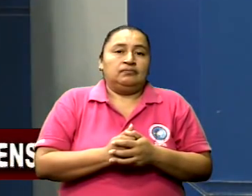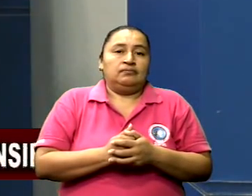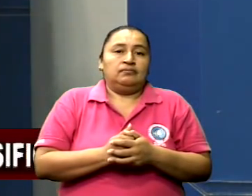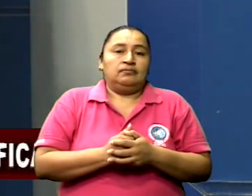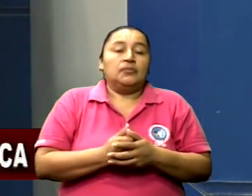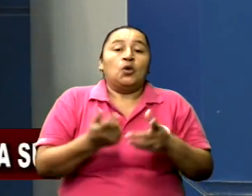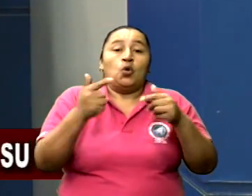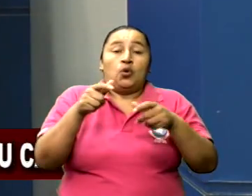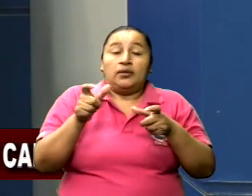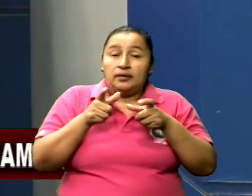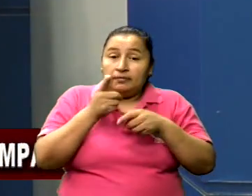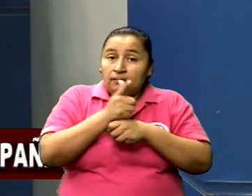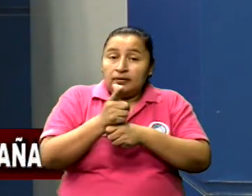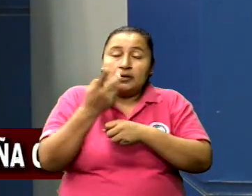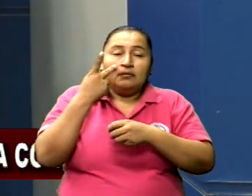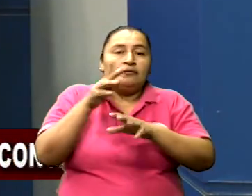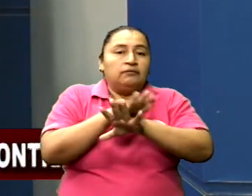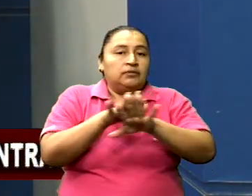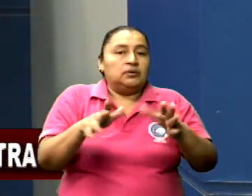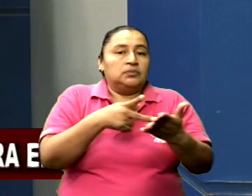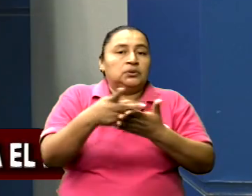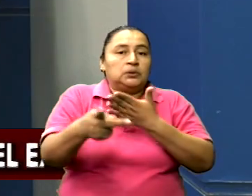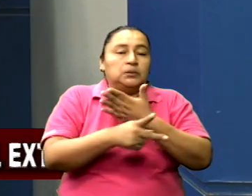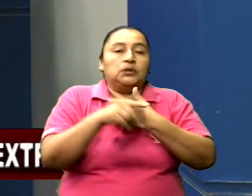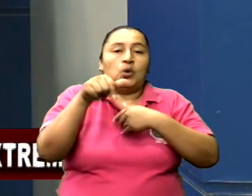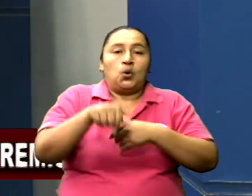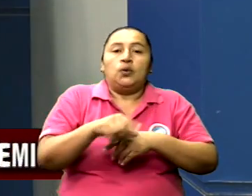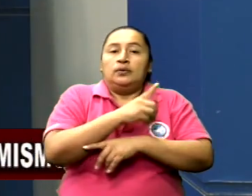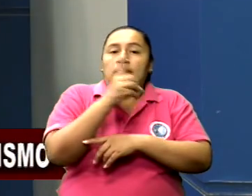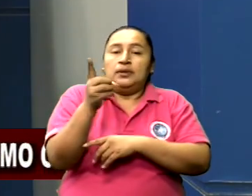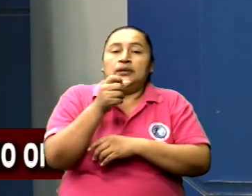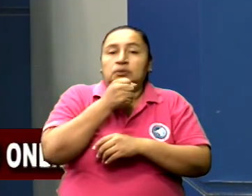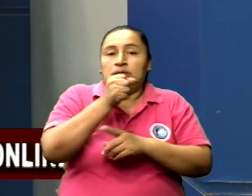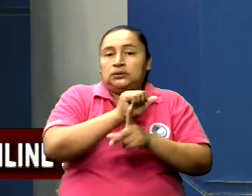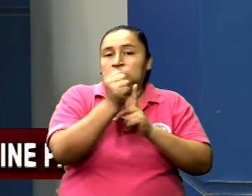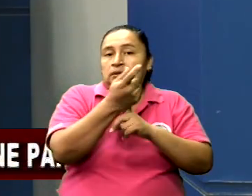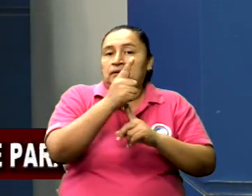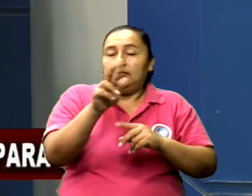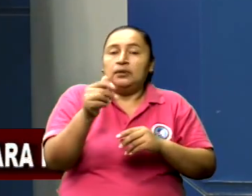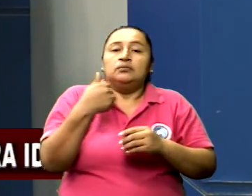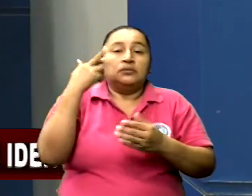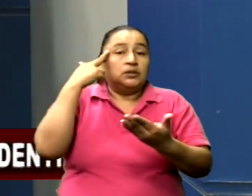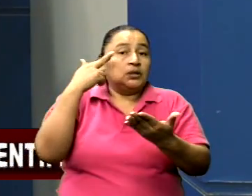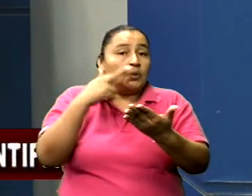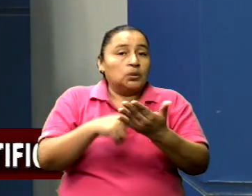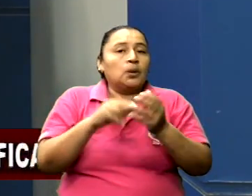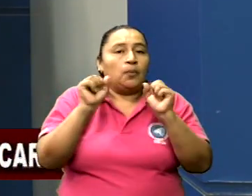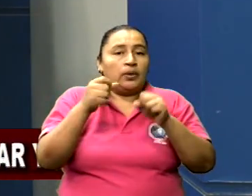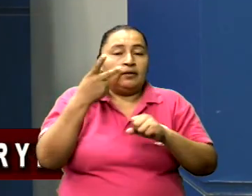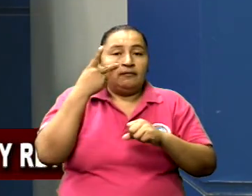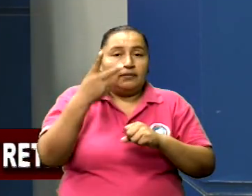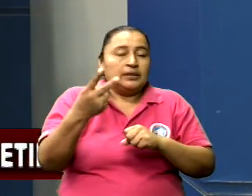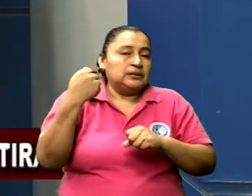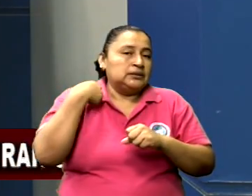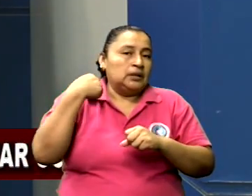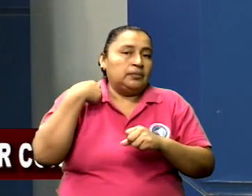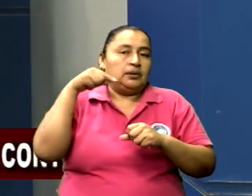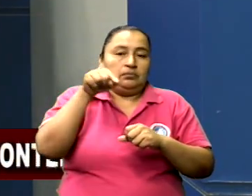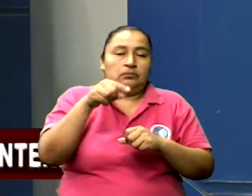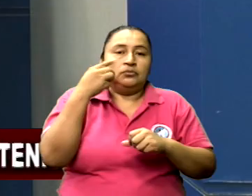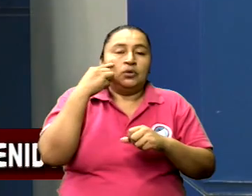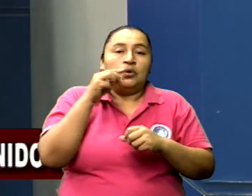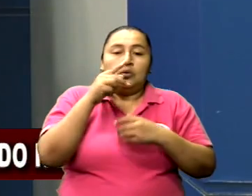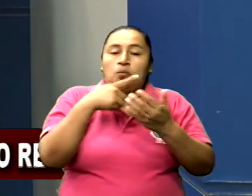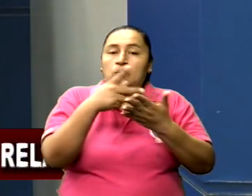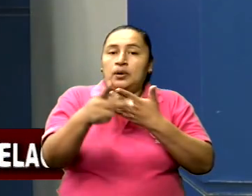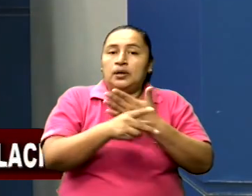Con este video finalizamos la edición de este día de Noticias Asamblea TV. Les recordamos que puede vernos siempre a través de